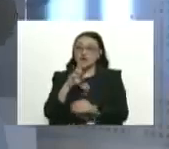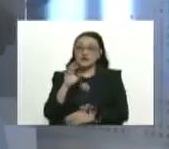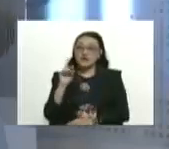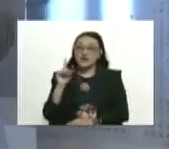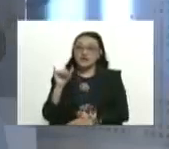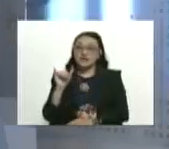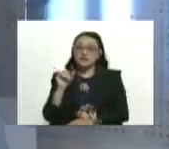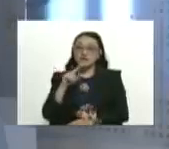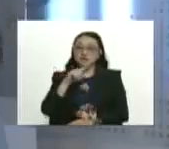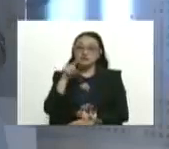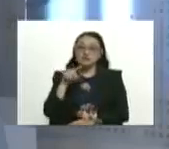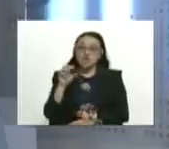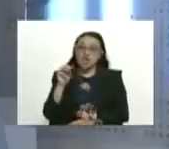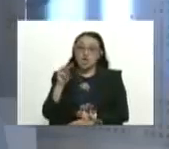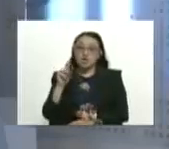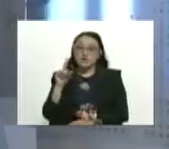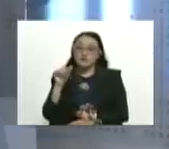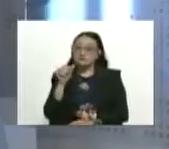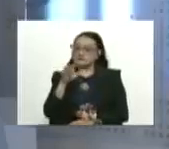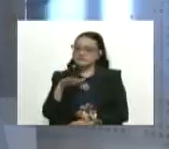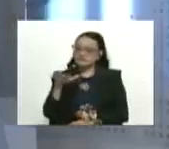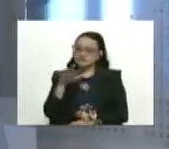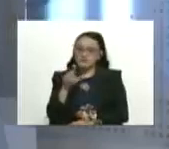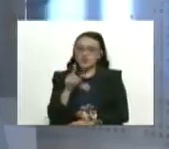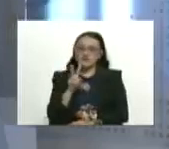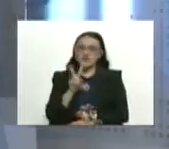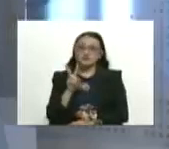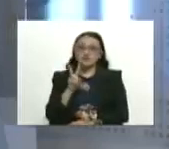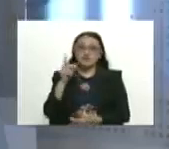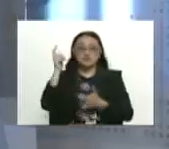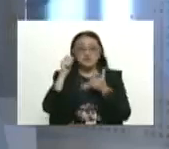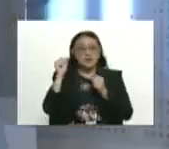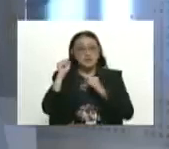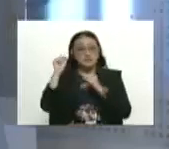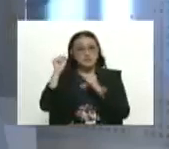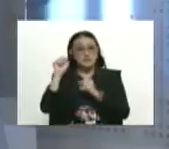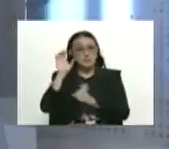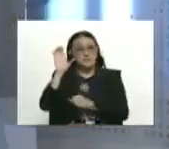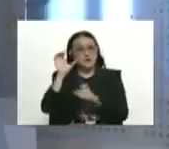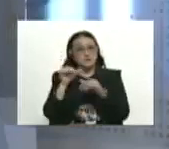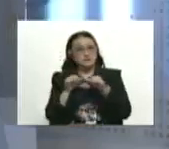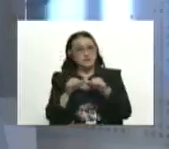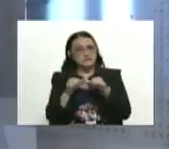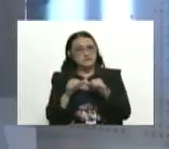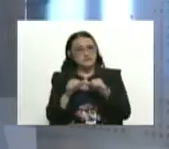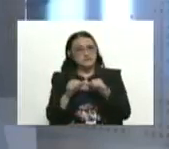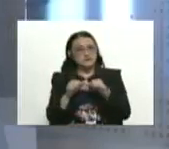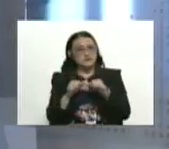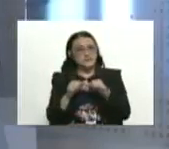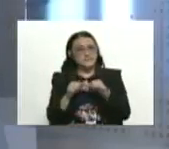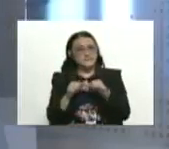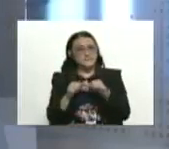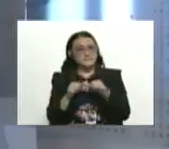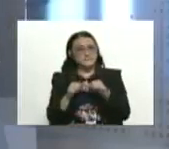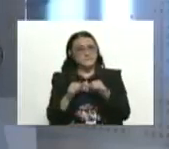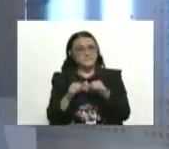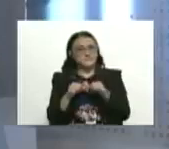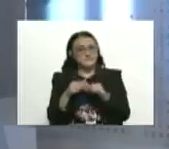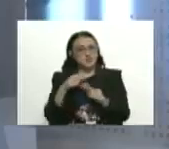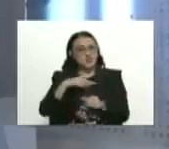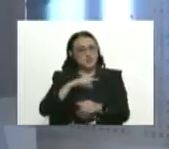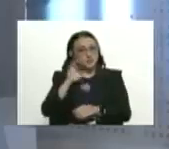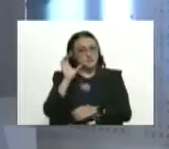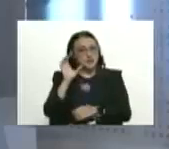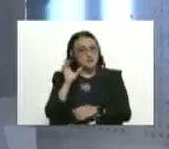SODIS, ADI, en cada rincón de Venezuela. El Chávez vive. La patria sigue, inexpugnable nuestro país con esa